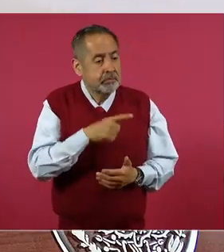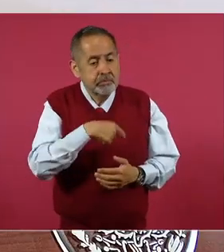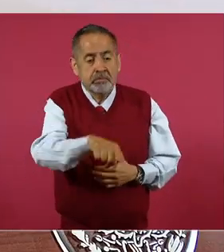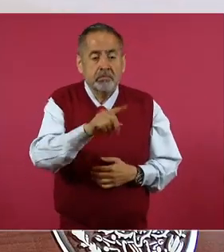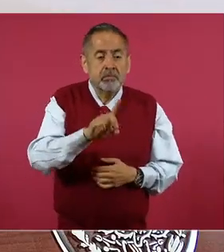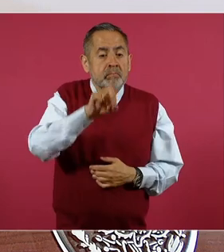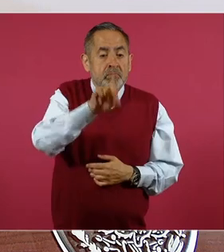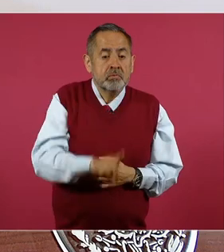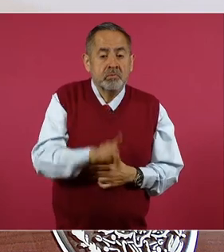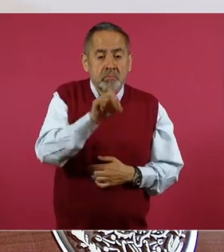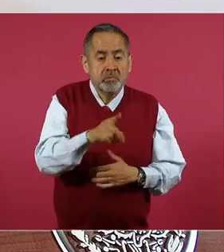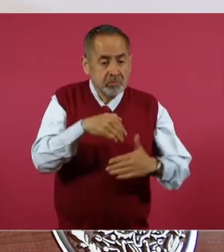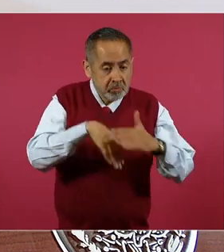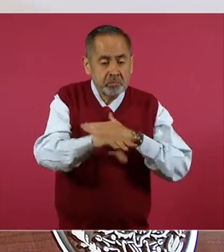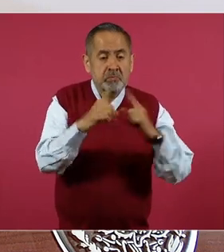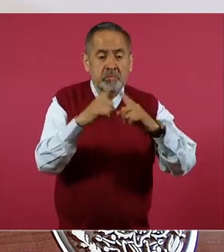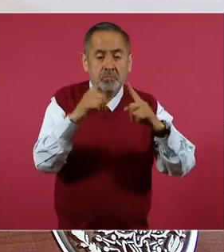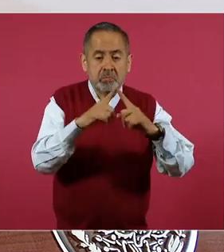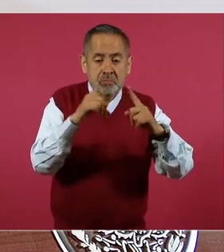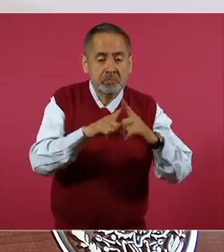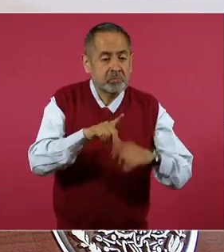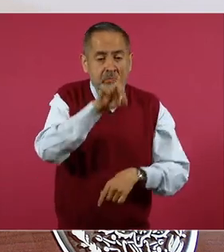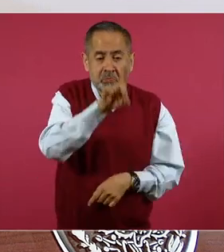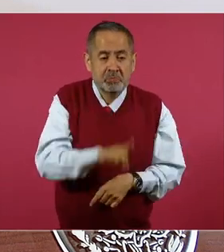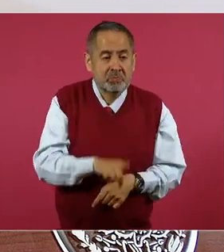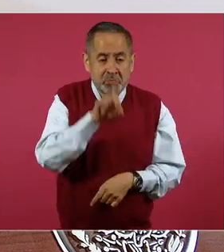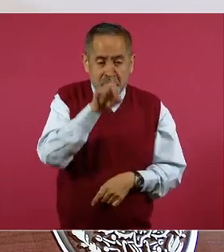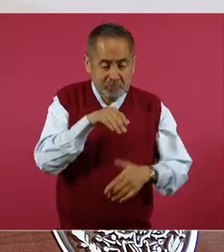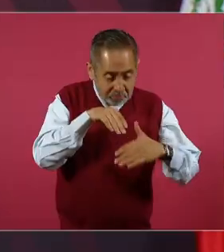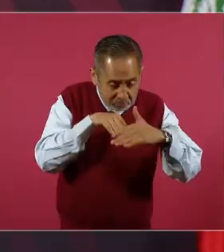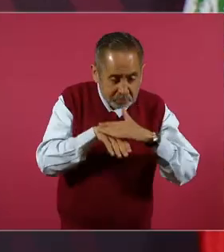los domingos. Siempre lo digo,